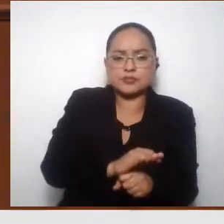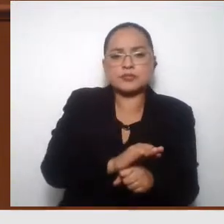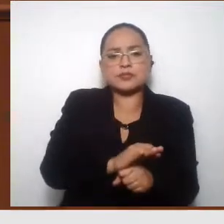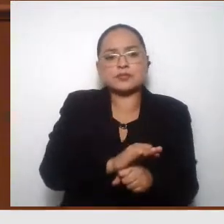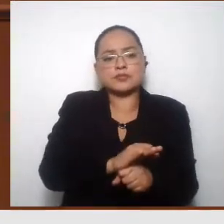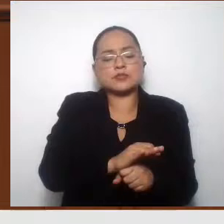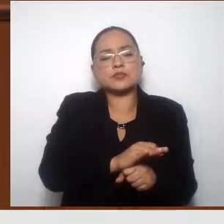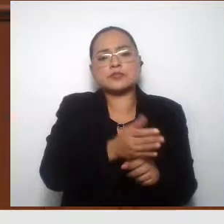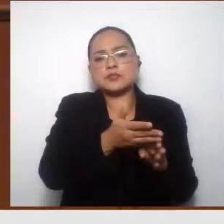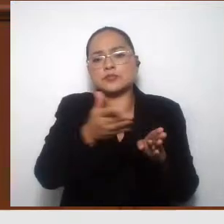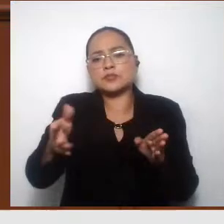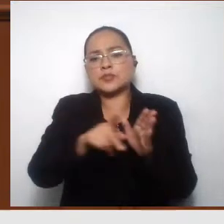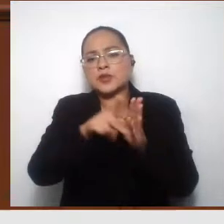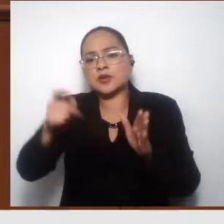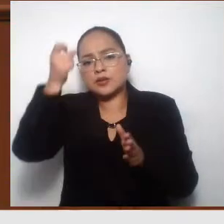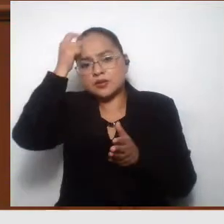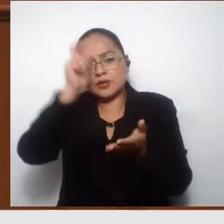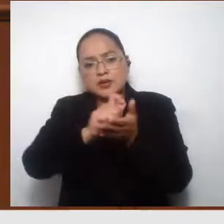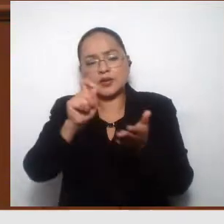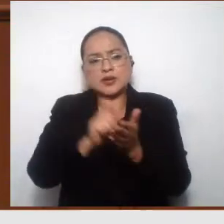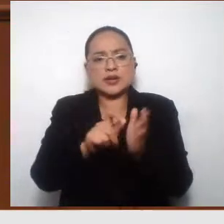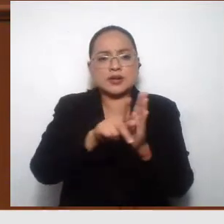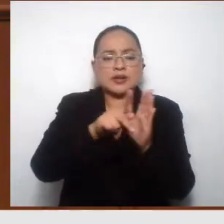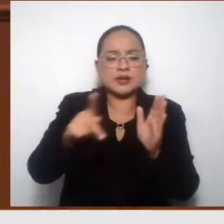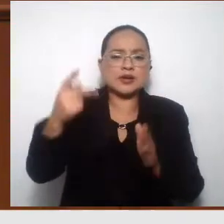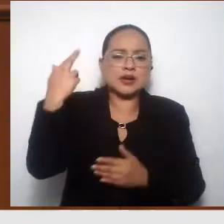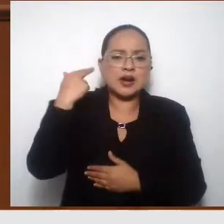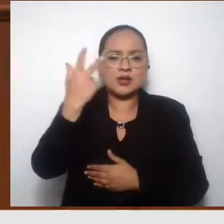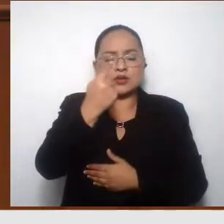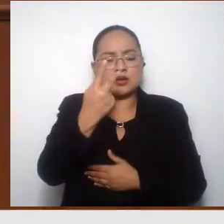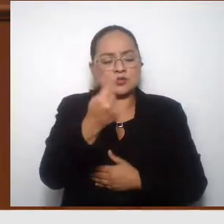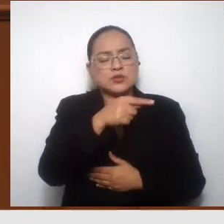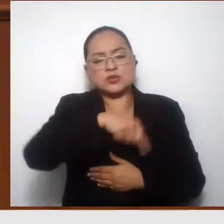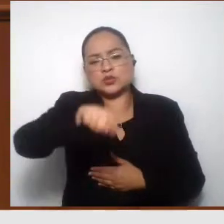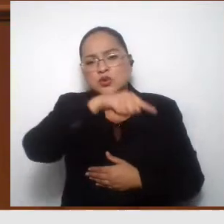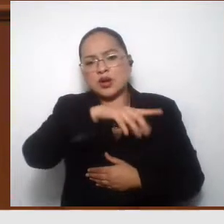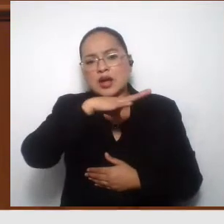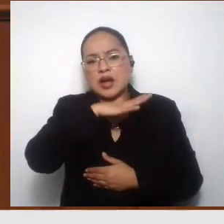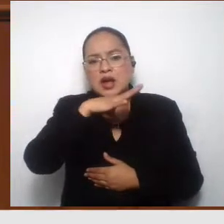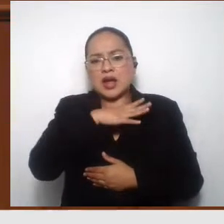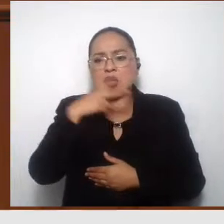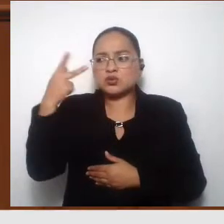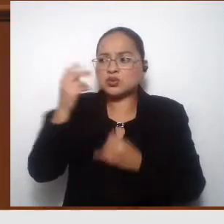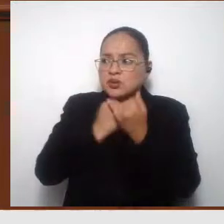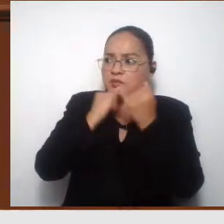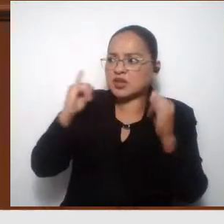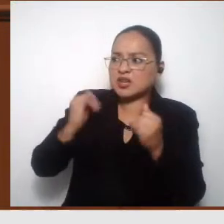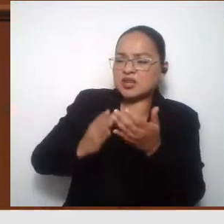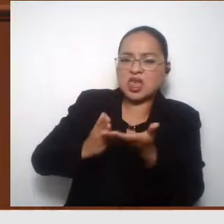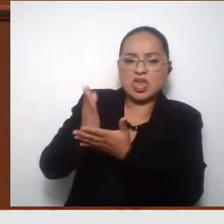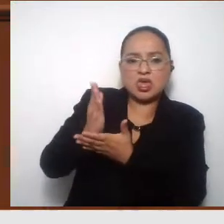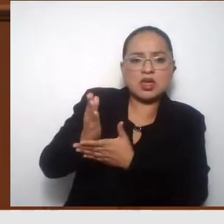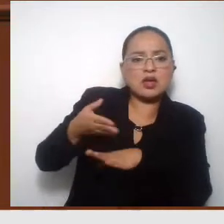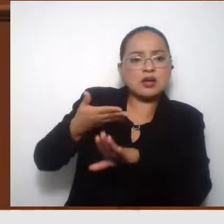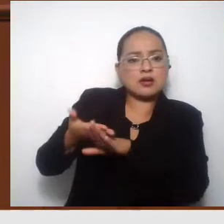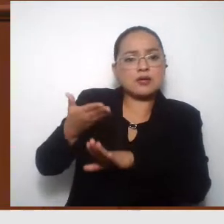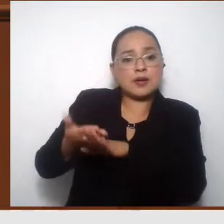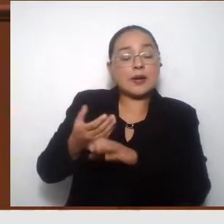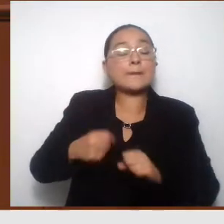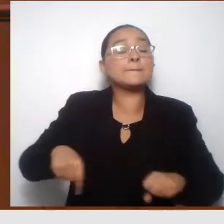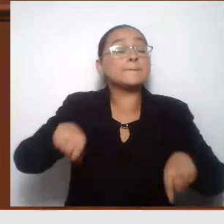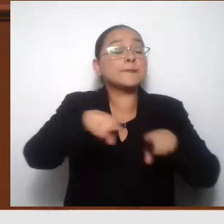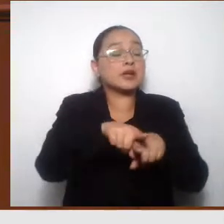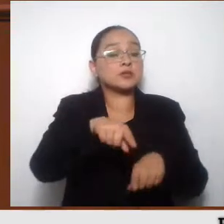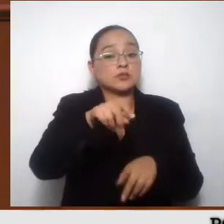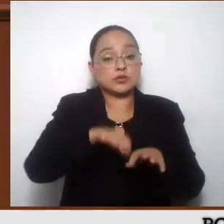periodistas y medios de comunicación de los ataques sobre su independencia, pero también es oportunidad de